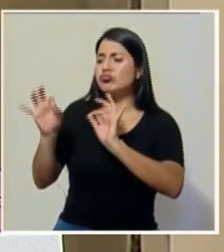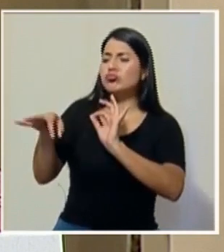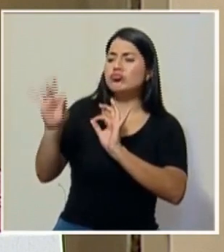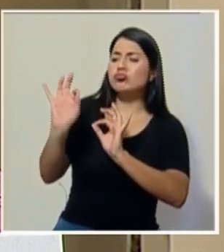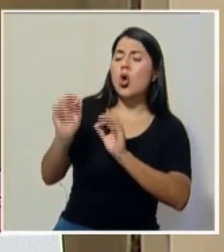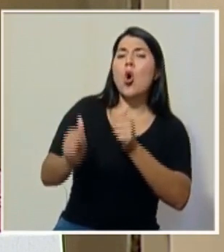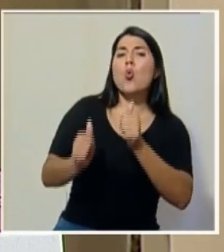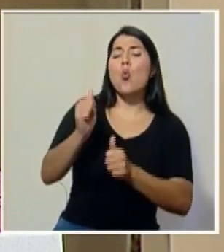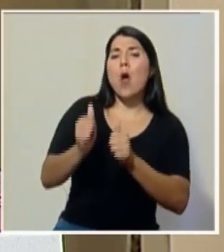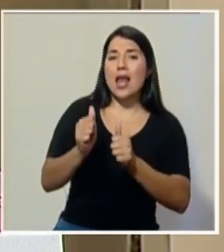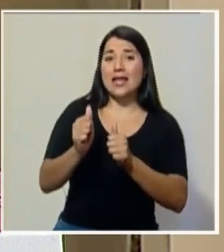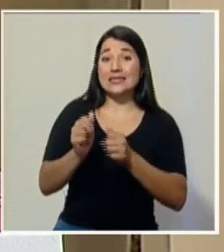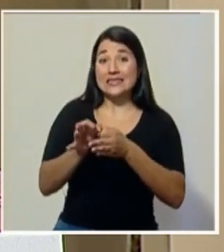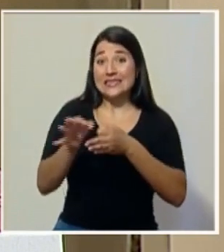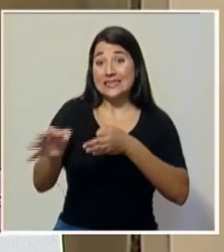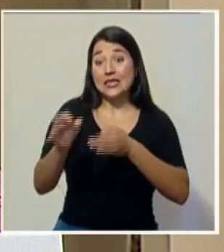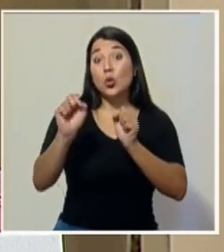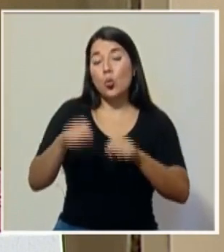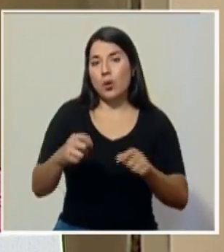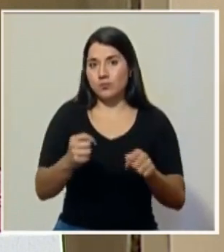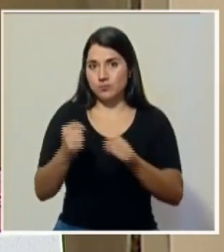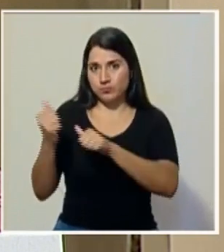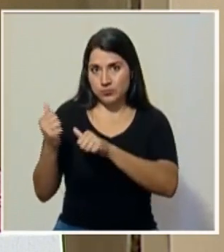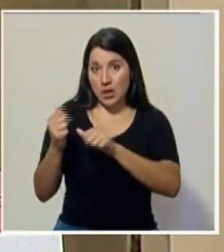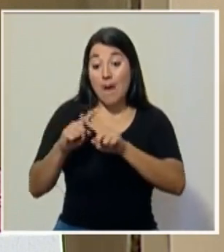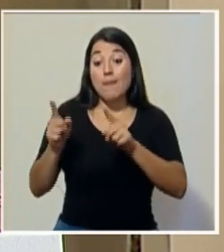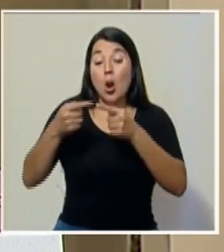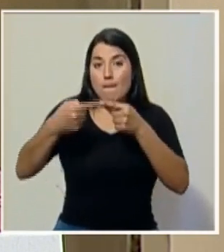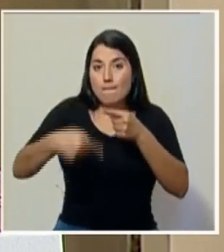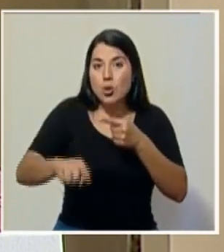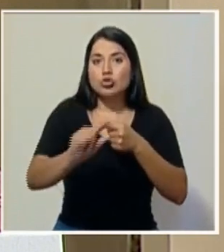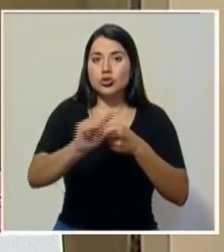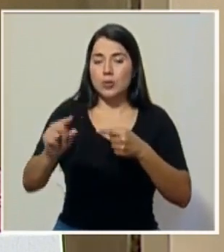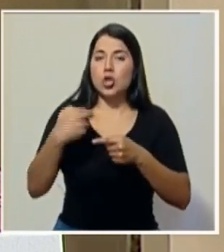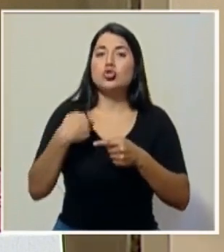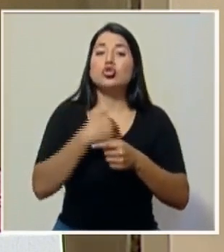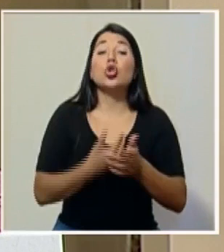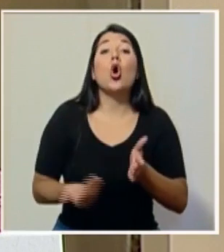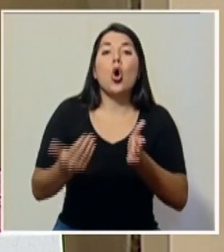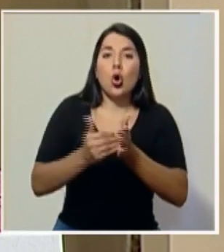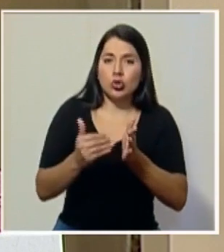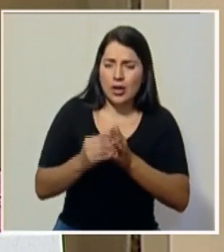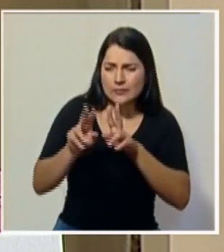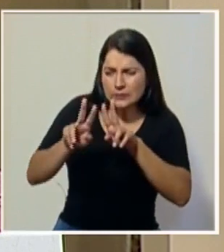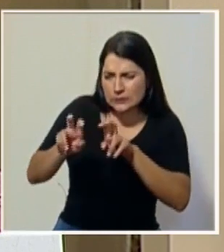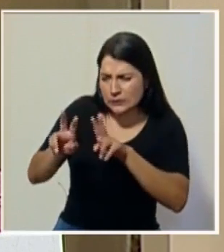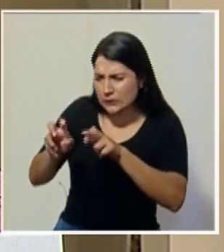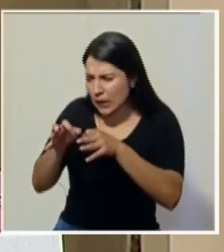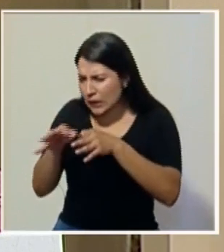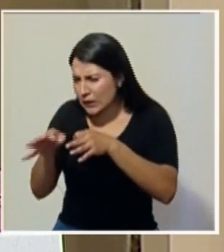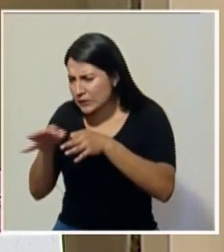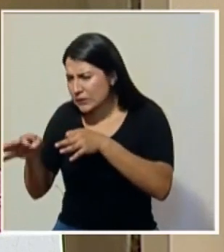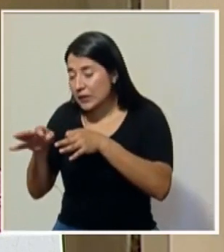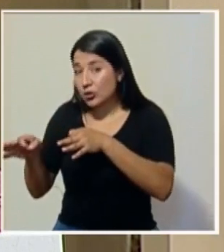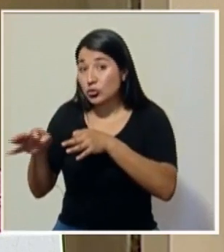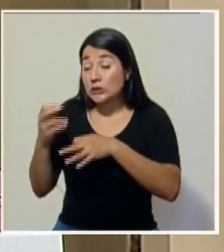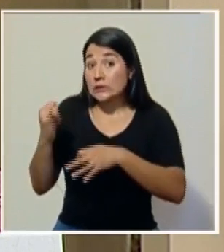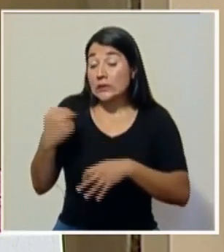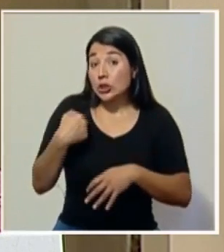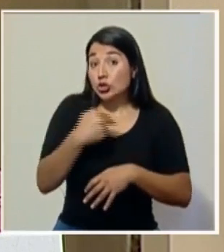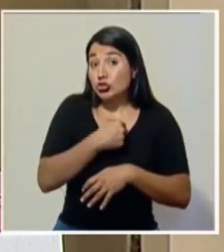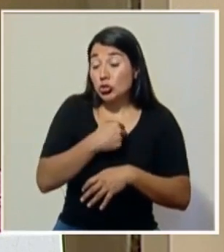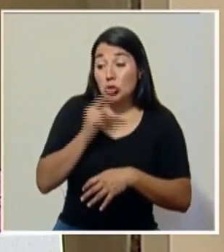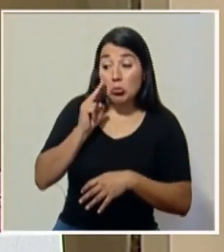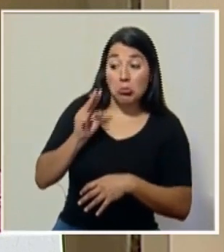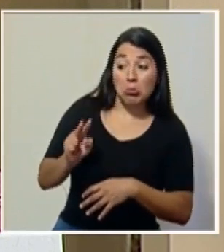podían salir de esa condición. No obstante, pues para la próxima semana se volverán a analizar los casos y